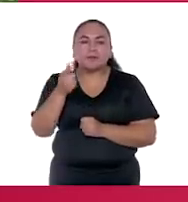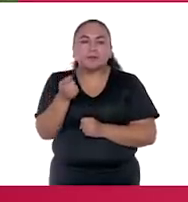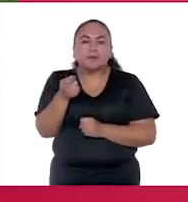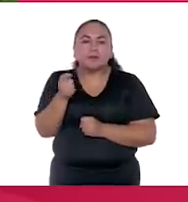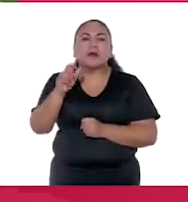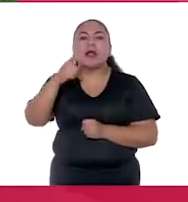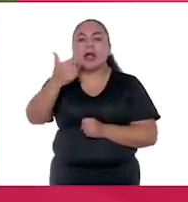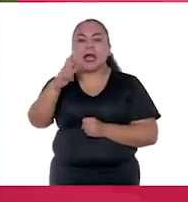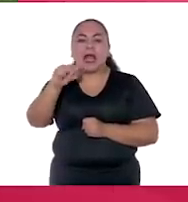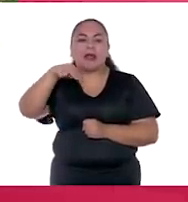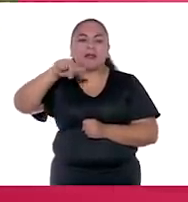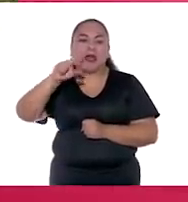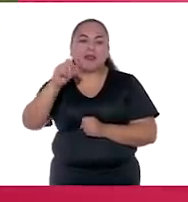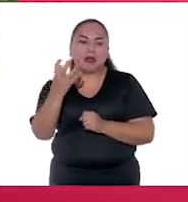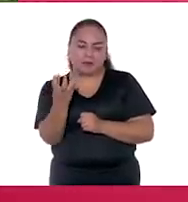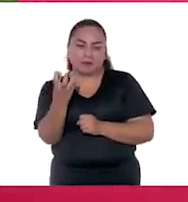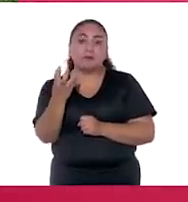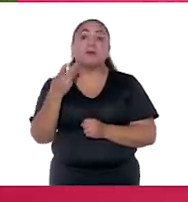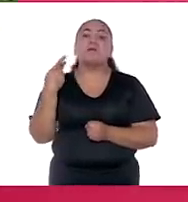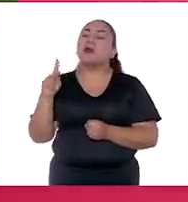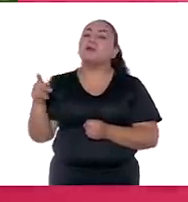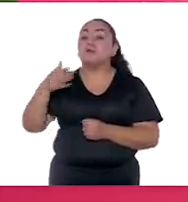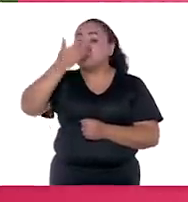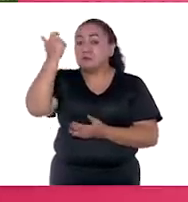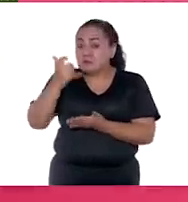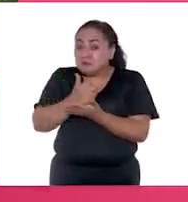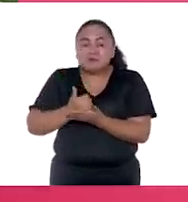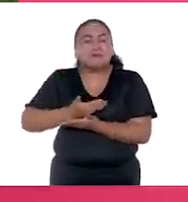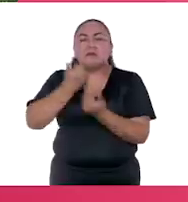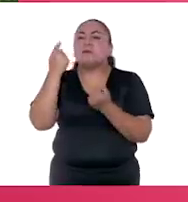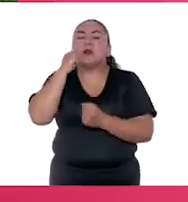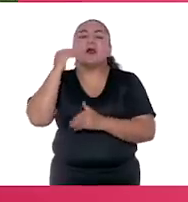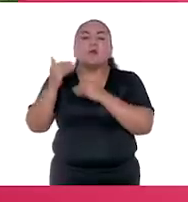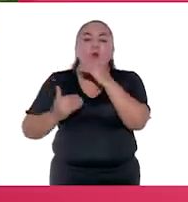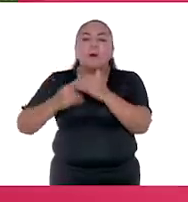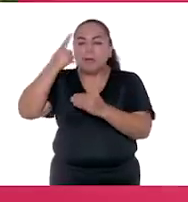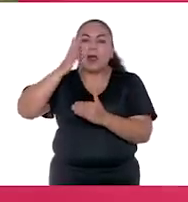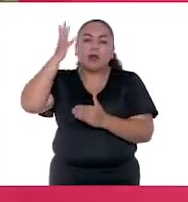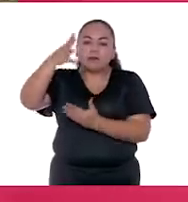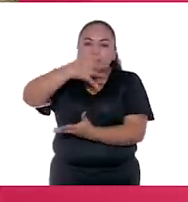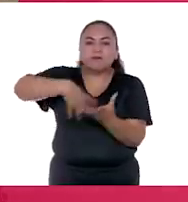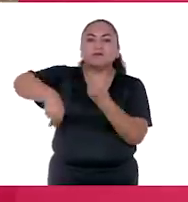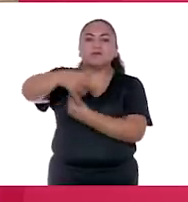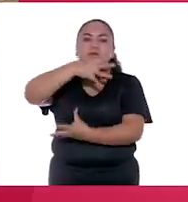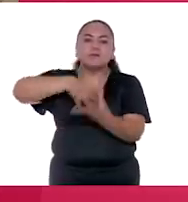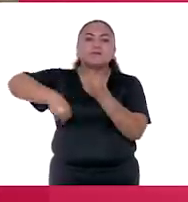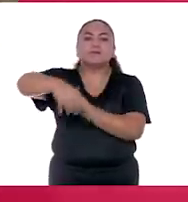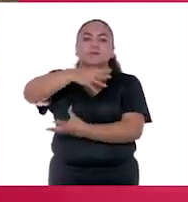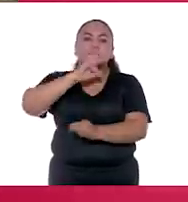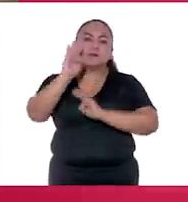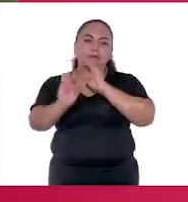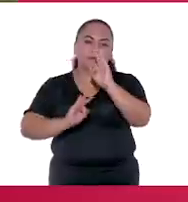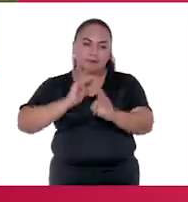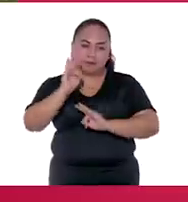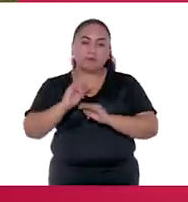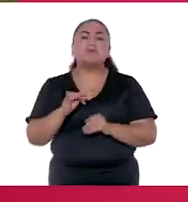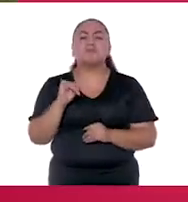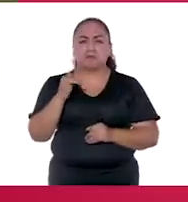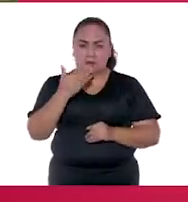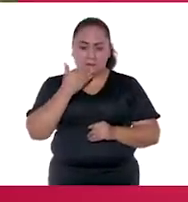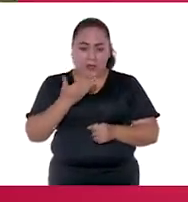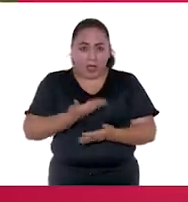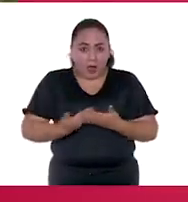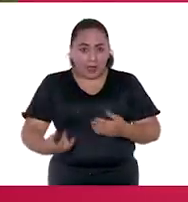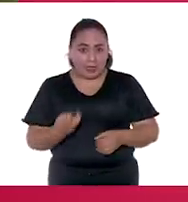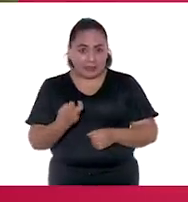las mismas ganancias, pero apuesta a que la zona avance a la sustentabilidad. Sacamos buena producción, este